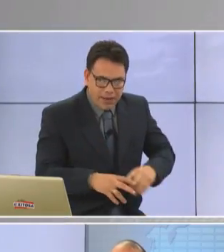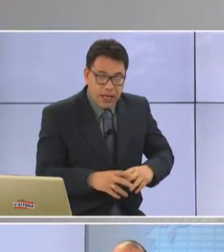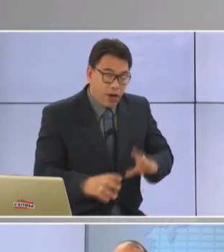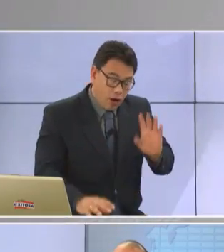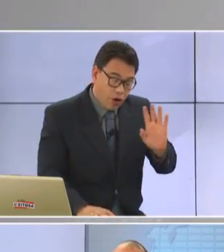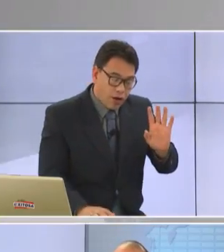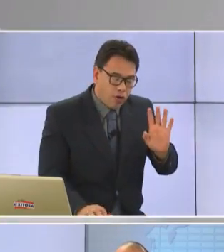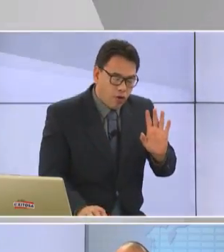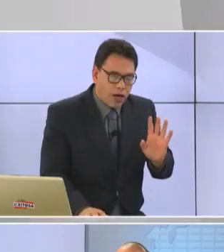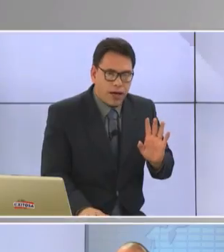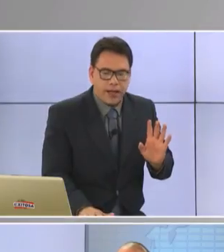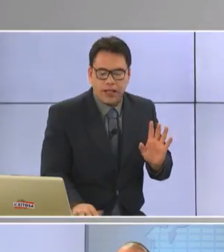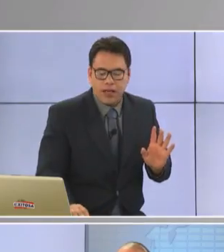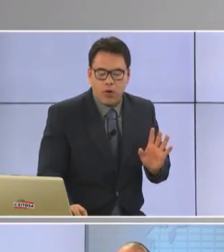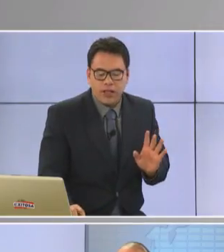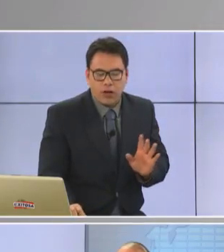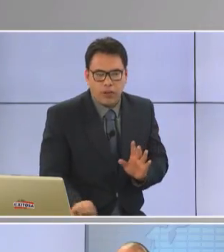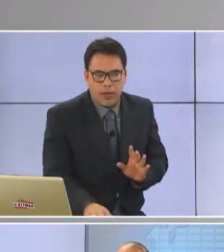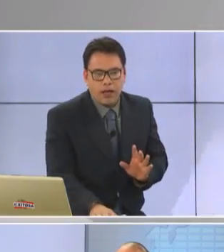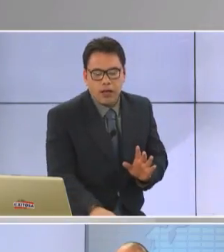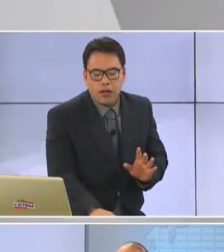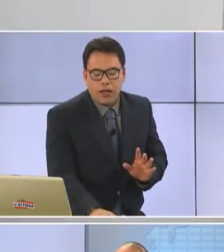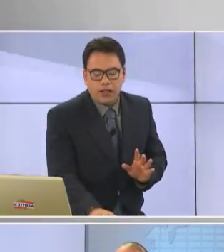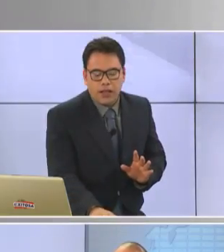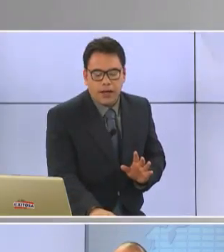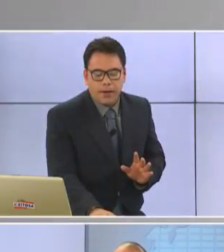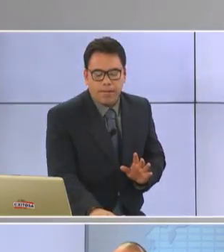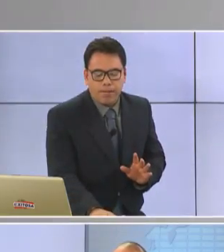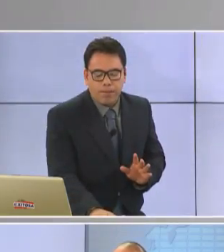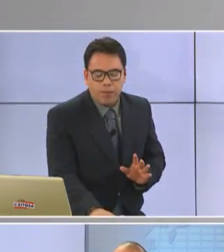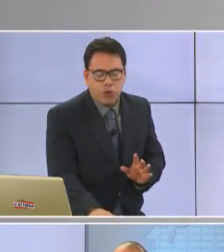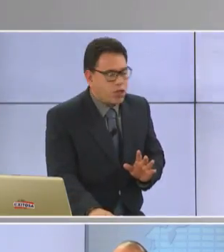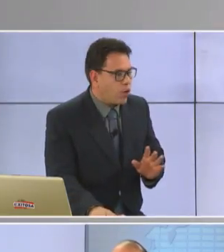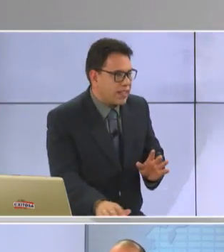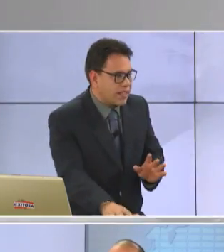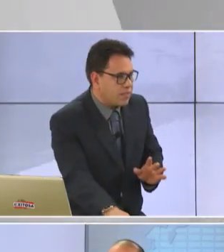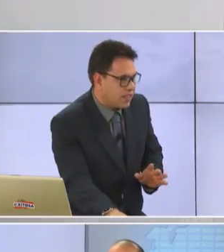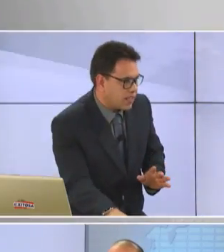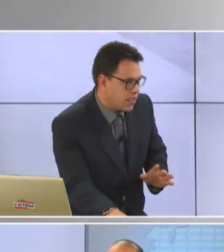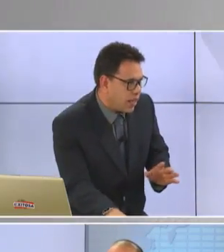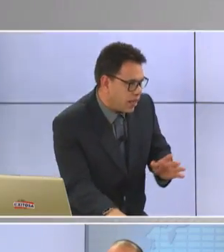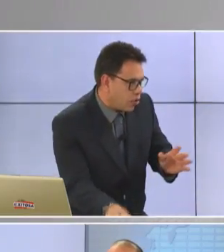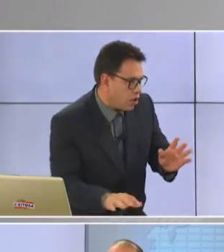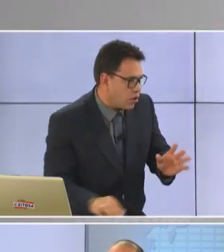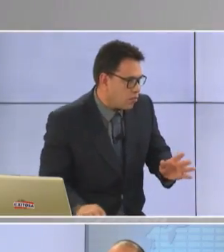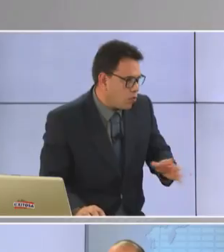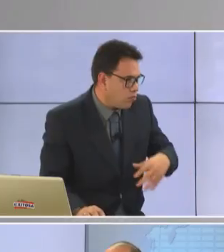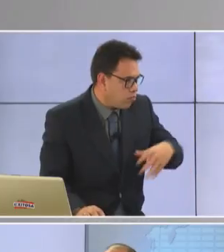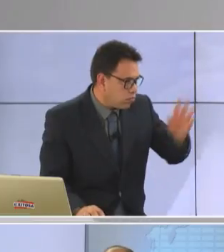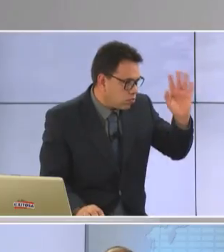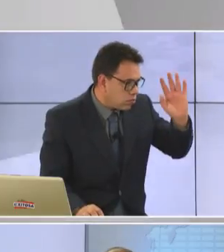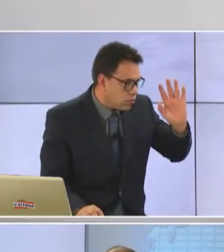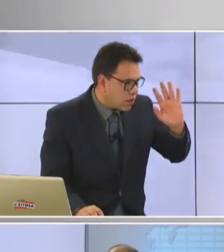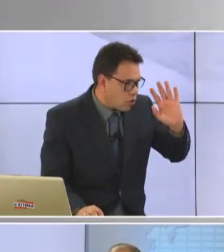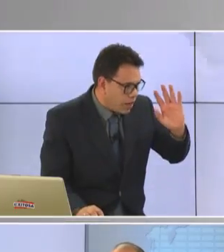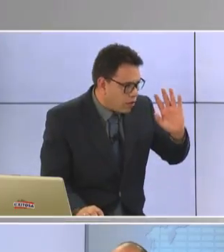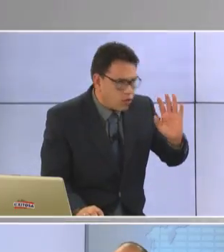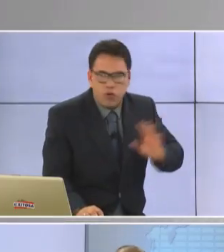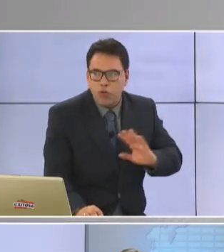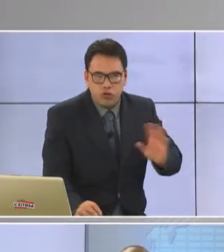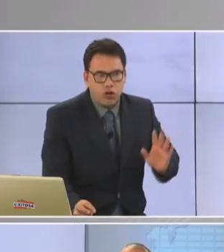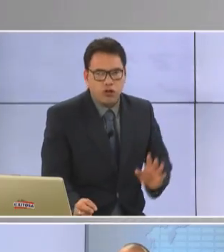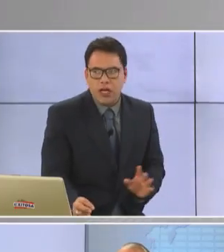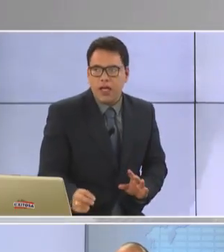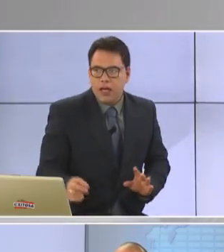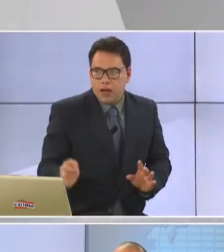Que es más, ahora, ojo, ¿eh? Uh-huh. Hay que tener en cuenta algo también. No sé cuántas apps de taxi hay, creo que son 19. Más o menos,